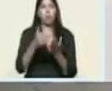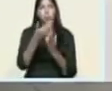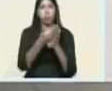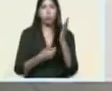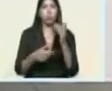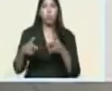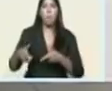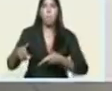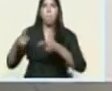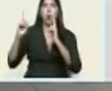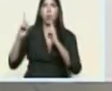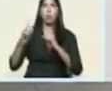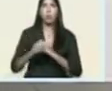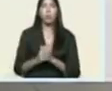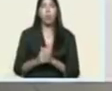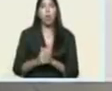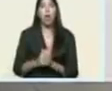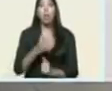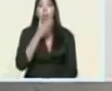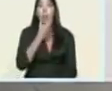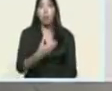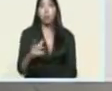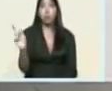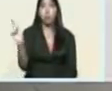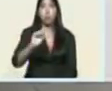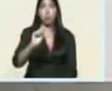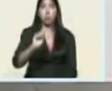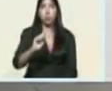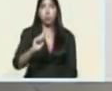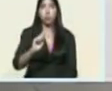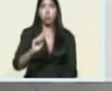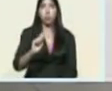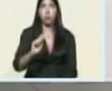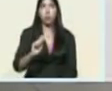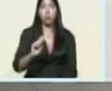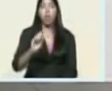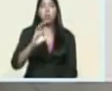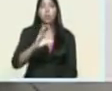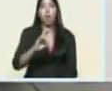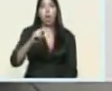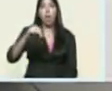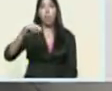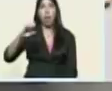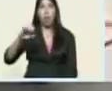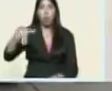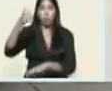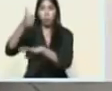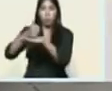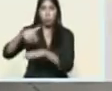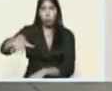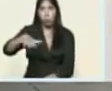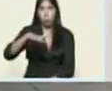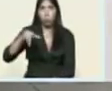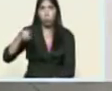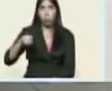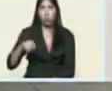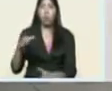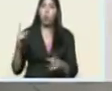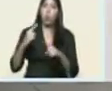orden para en el mes de diciembre el poder constituido, el poder electoral y todas las fuerzas del